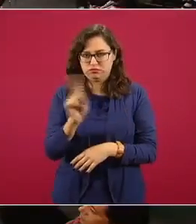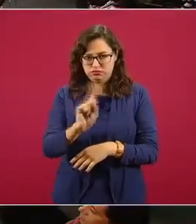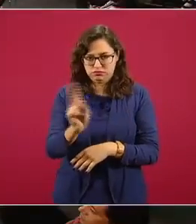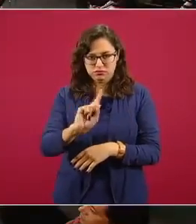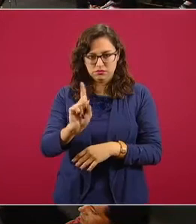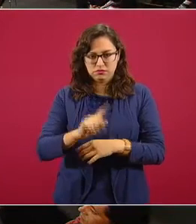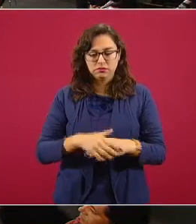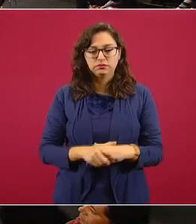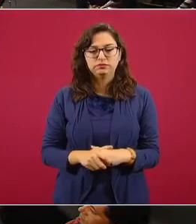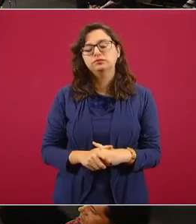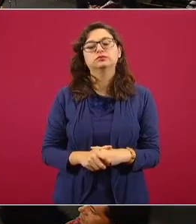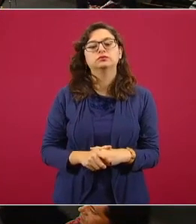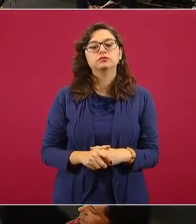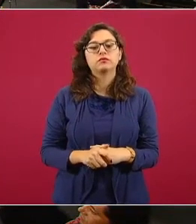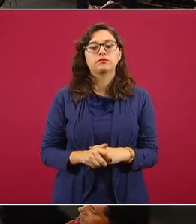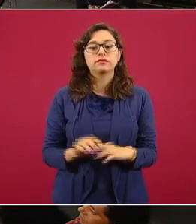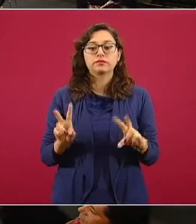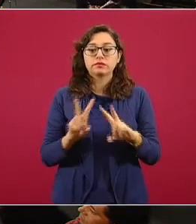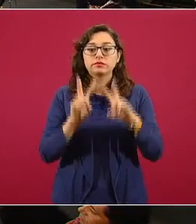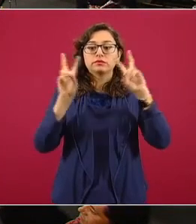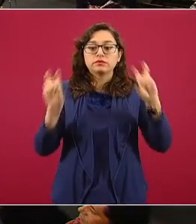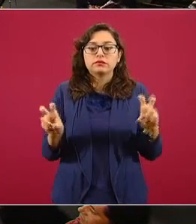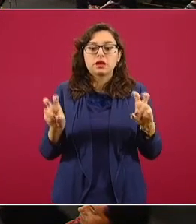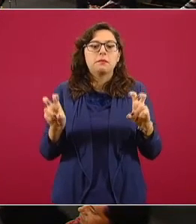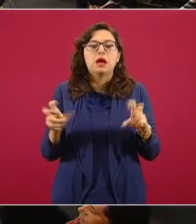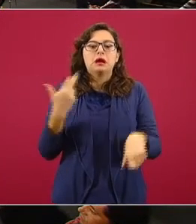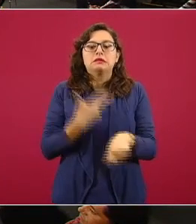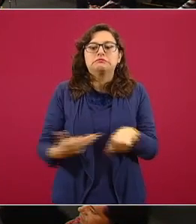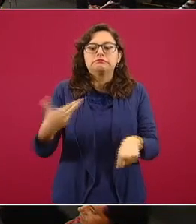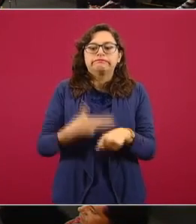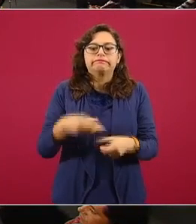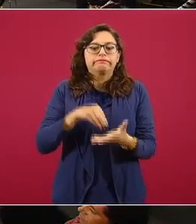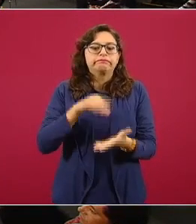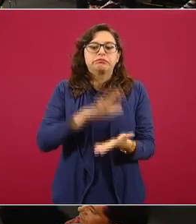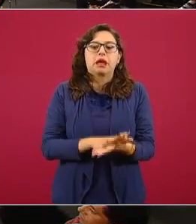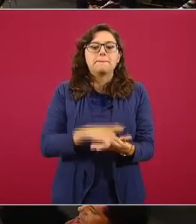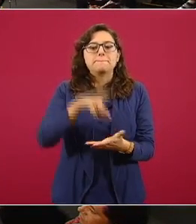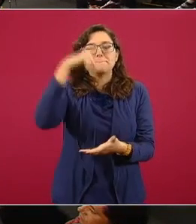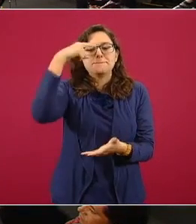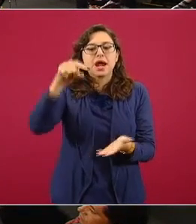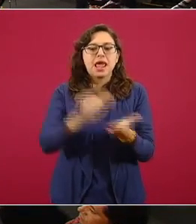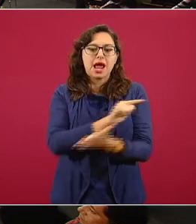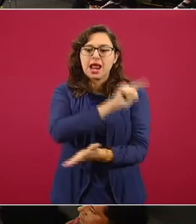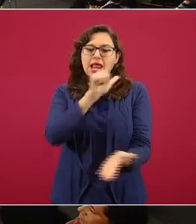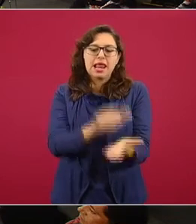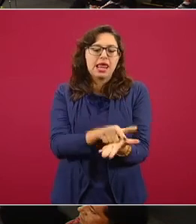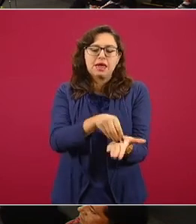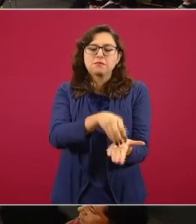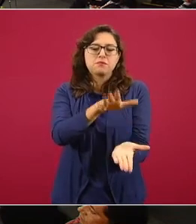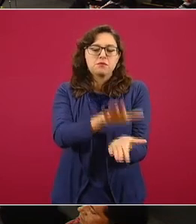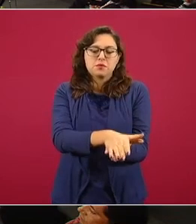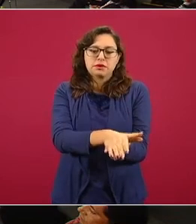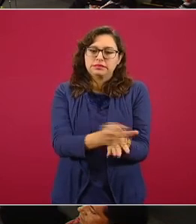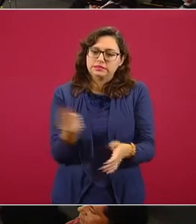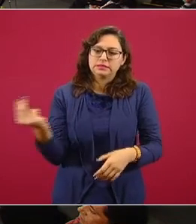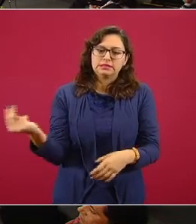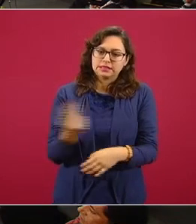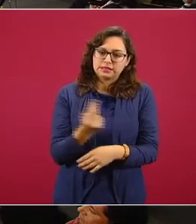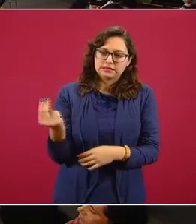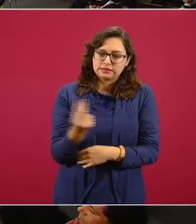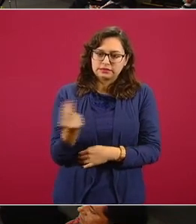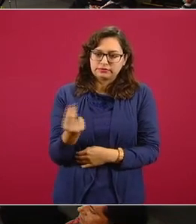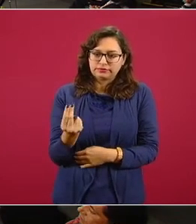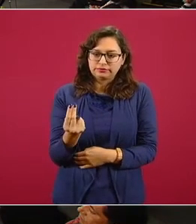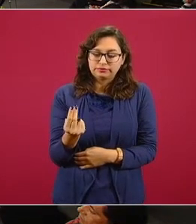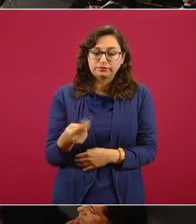y es un asunto de formalidad, de legalidad, o sea, que queremos cumplir, pero